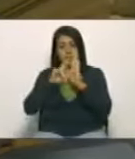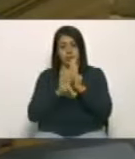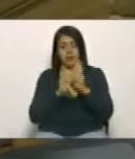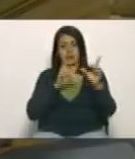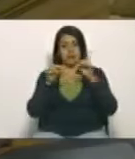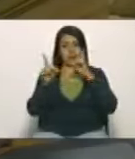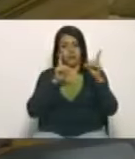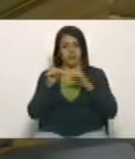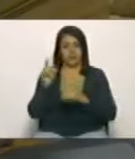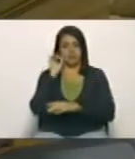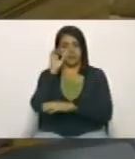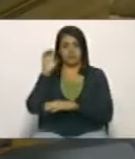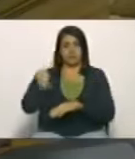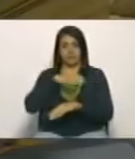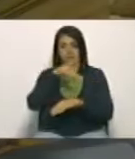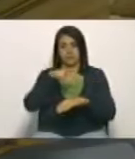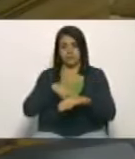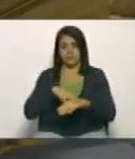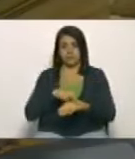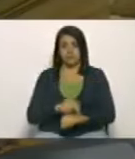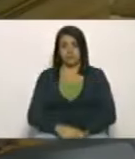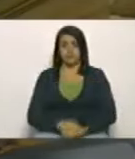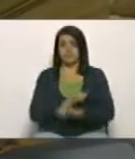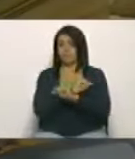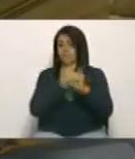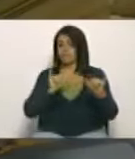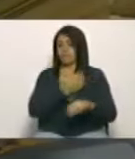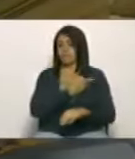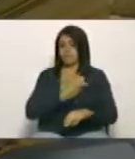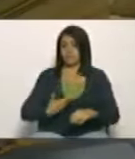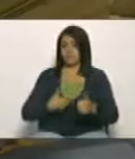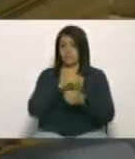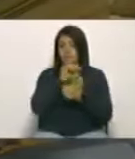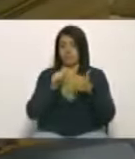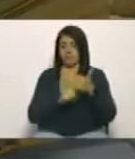Reglamento Interior y de Debates de la Asamblea Nacional. Es todo, ciudadano